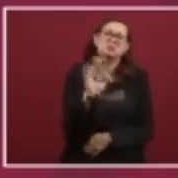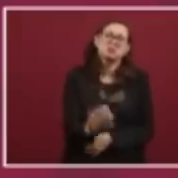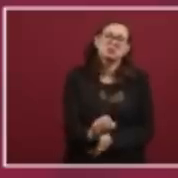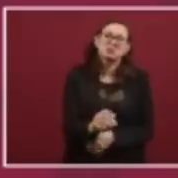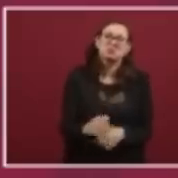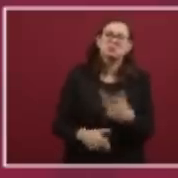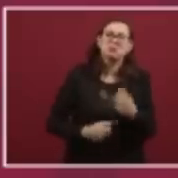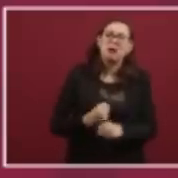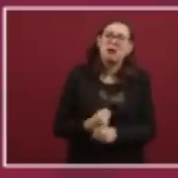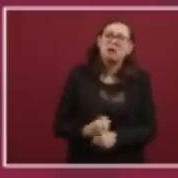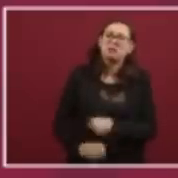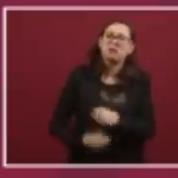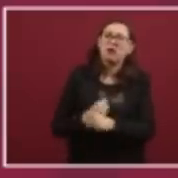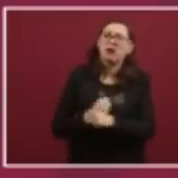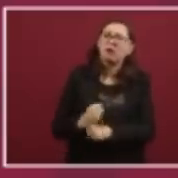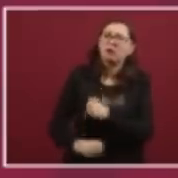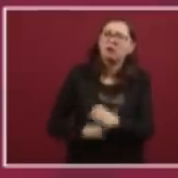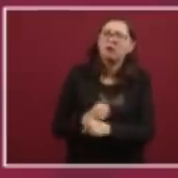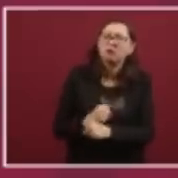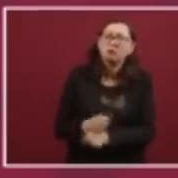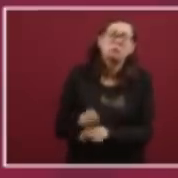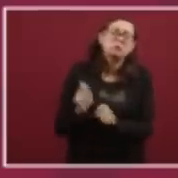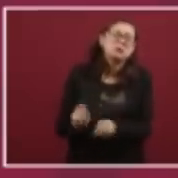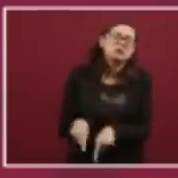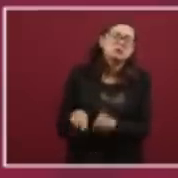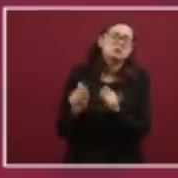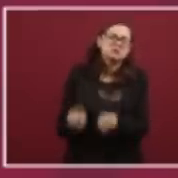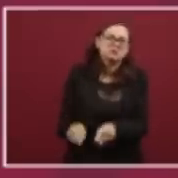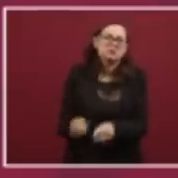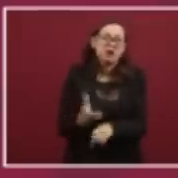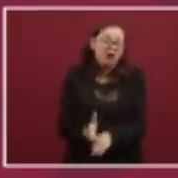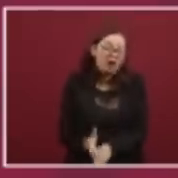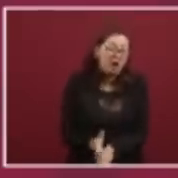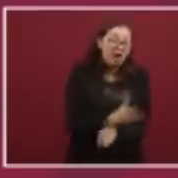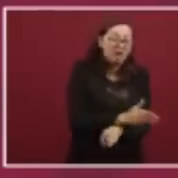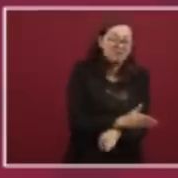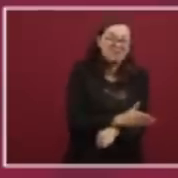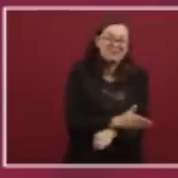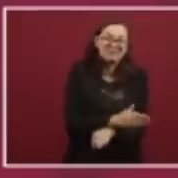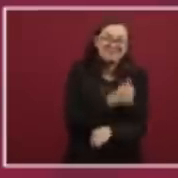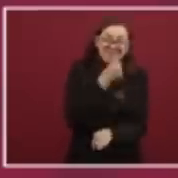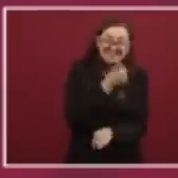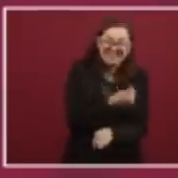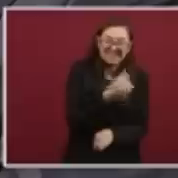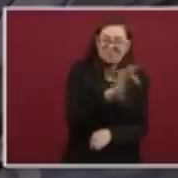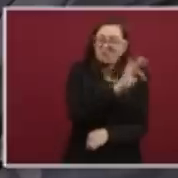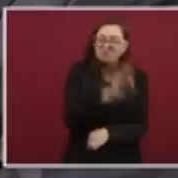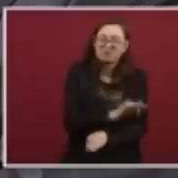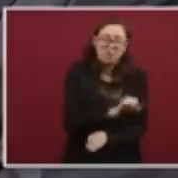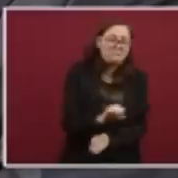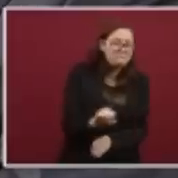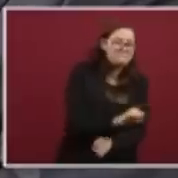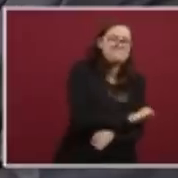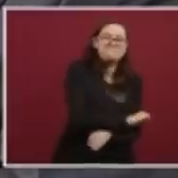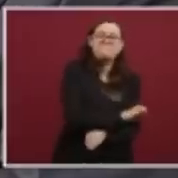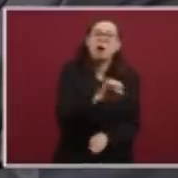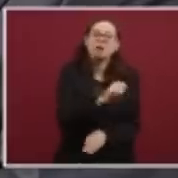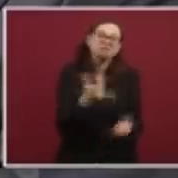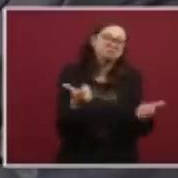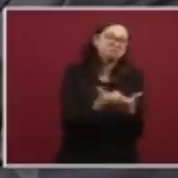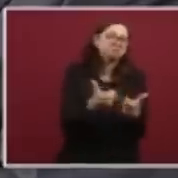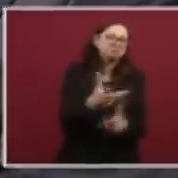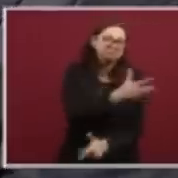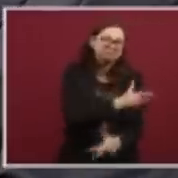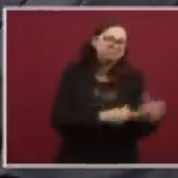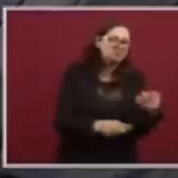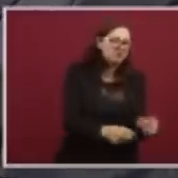Entonces, si ya se pudo crecer al 6%, y no solo en el periodo del presidente López Mateos,